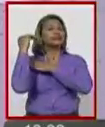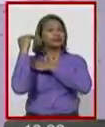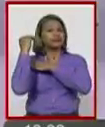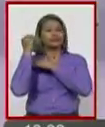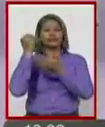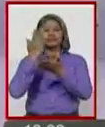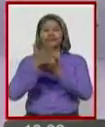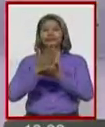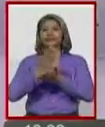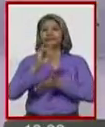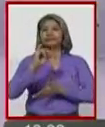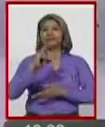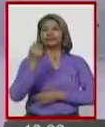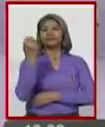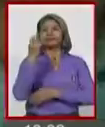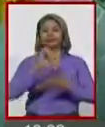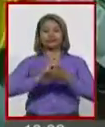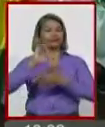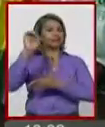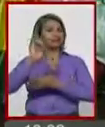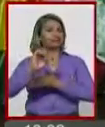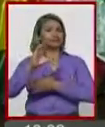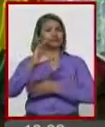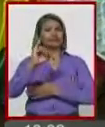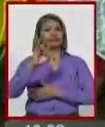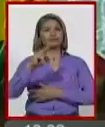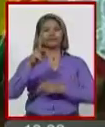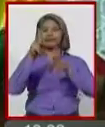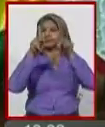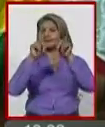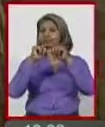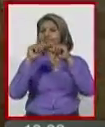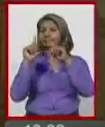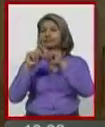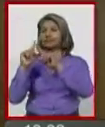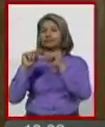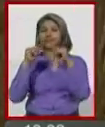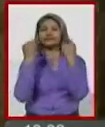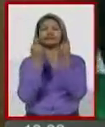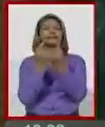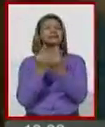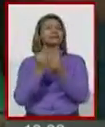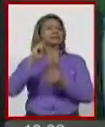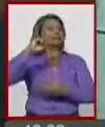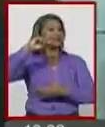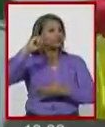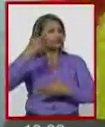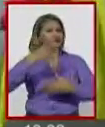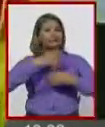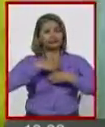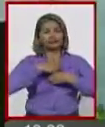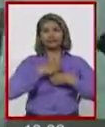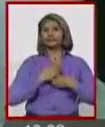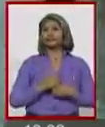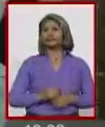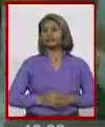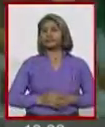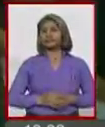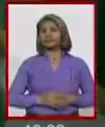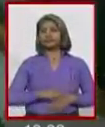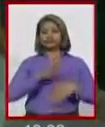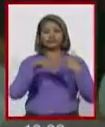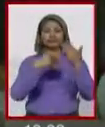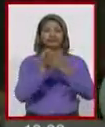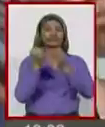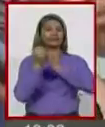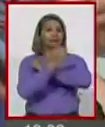Cruz el paro cívico del 12 de enero, cívicos y diferentes sectores buscan una segunda movilización, esta vez en